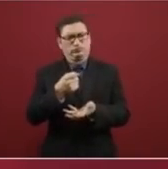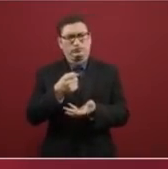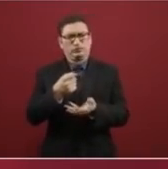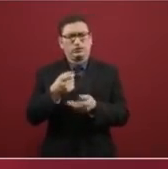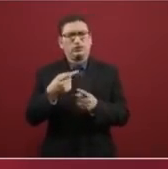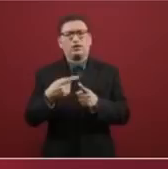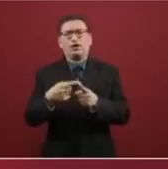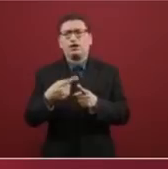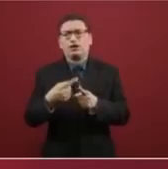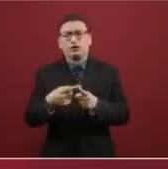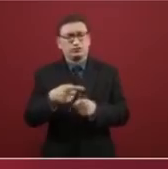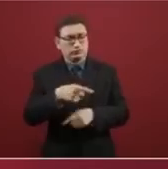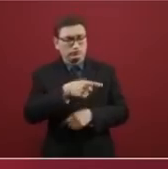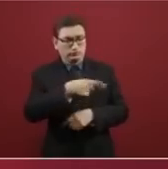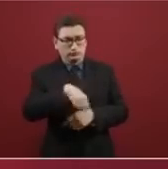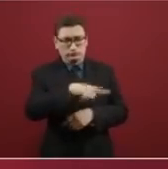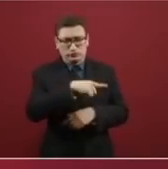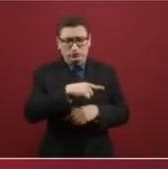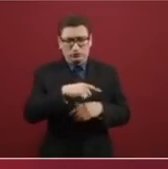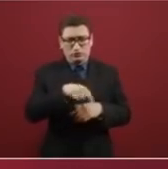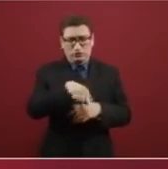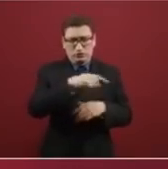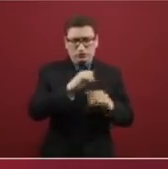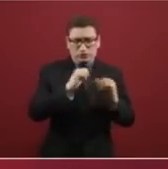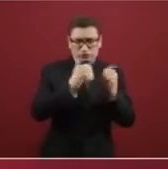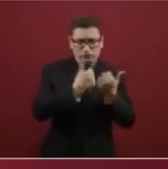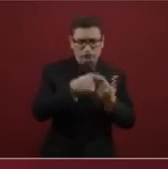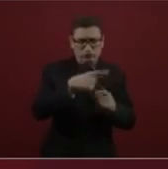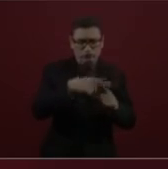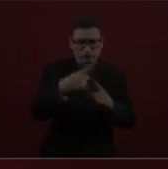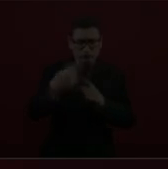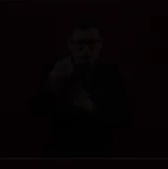internacionales en Mérida, Yucatán. Con información de Verónica Torres Lizama, Notimex.